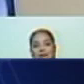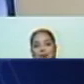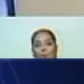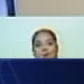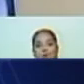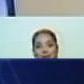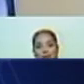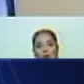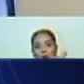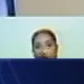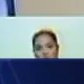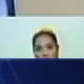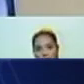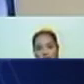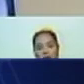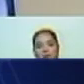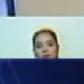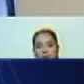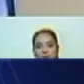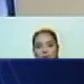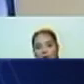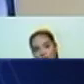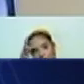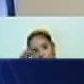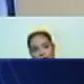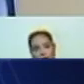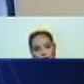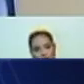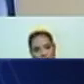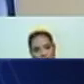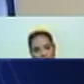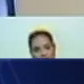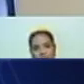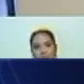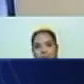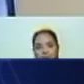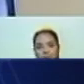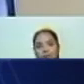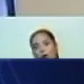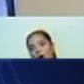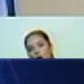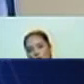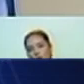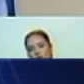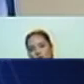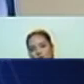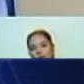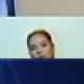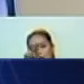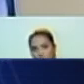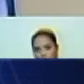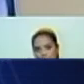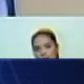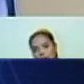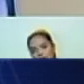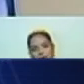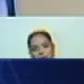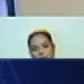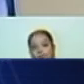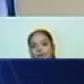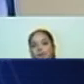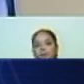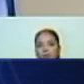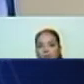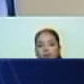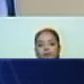55 nacional, es fiscal auxiliar. El otro es fiscal con competencia nacional.